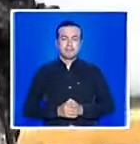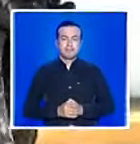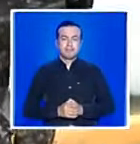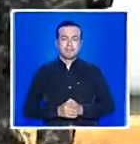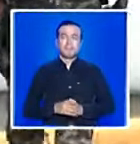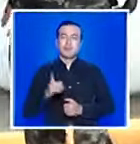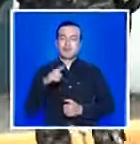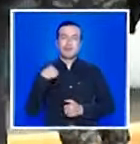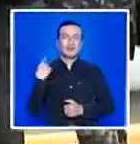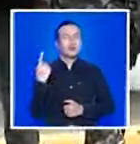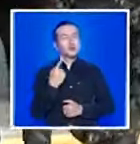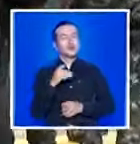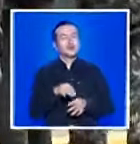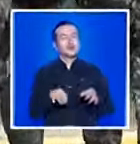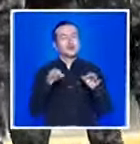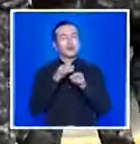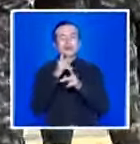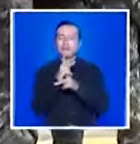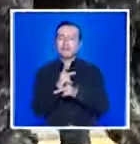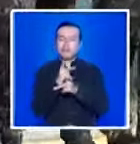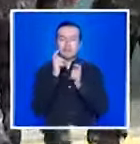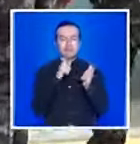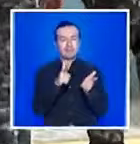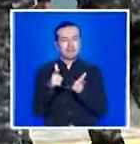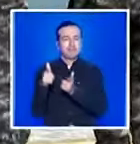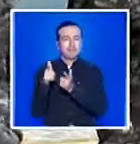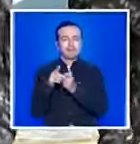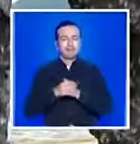Juntos somos más seguridad porque juntos nos cuidamos.